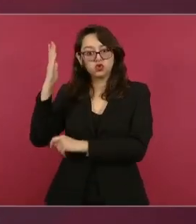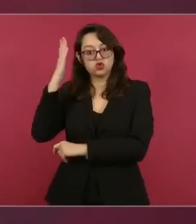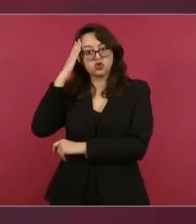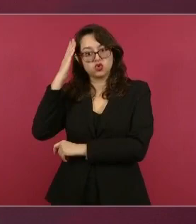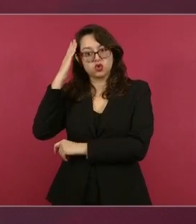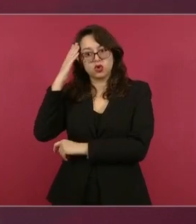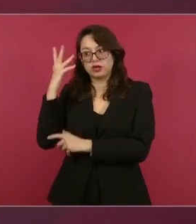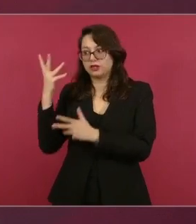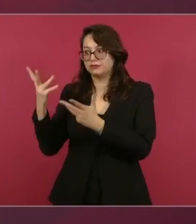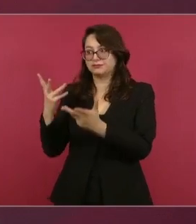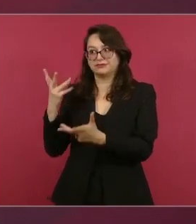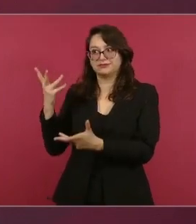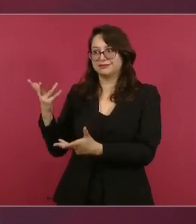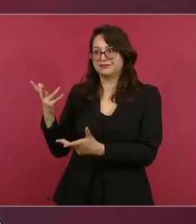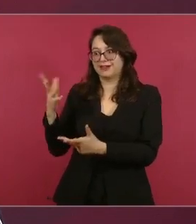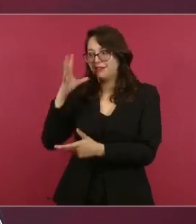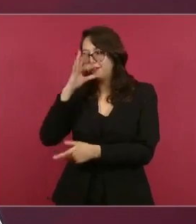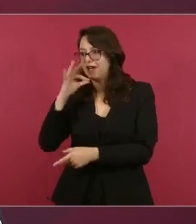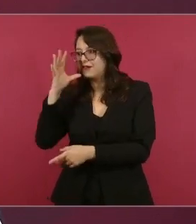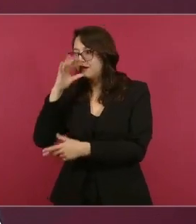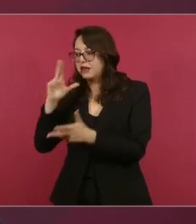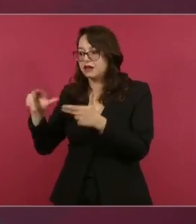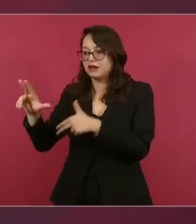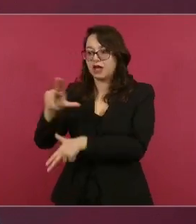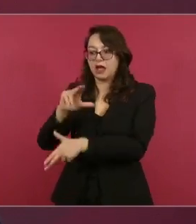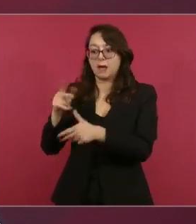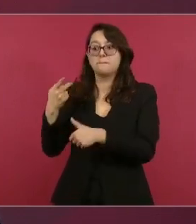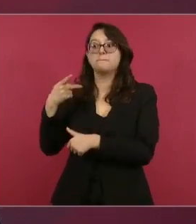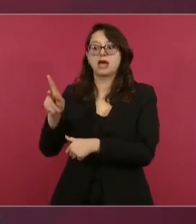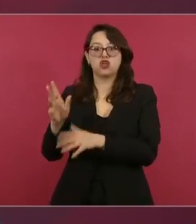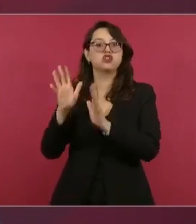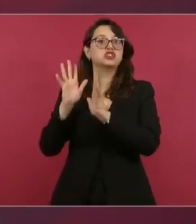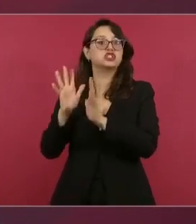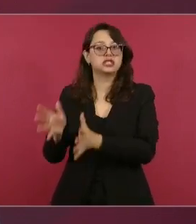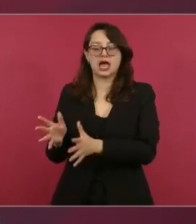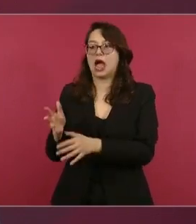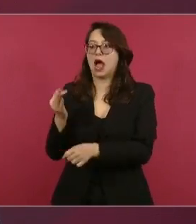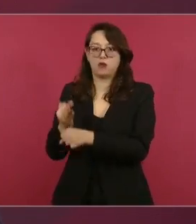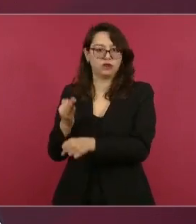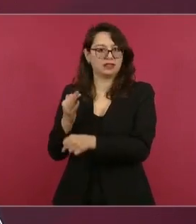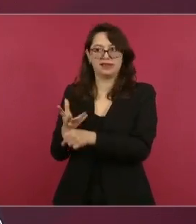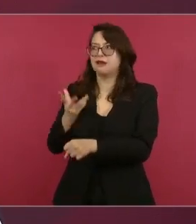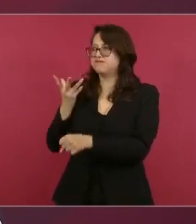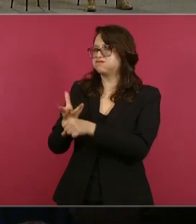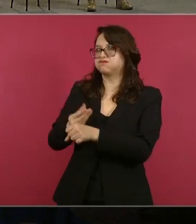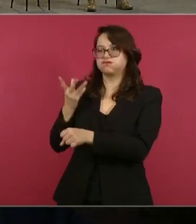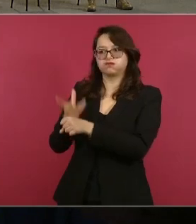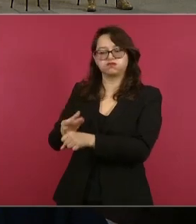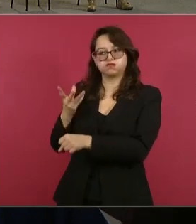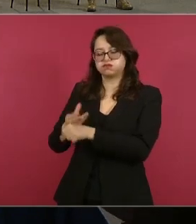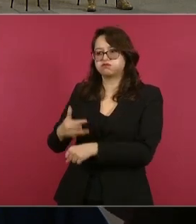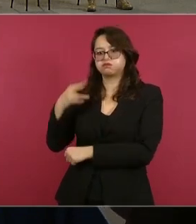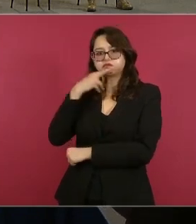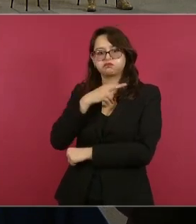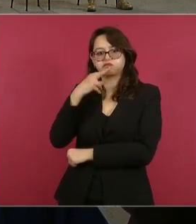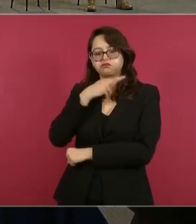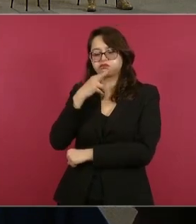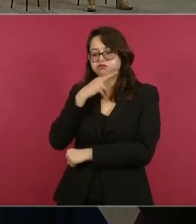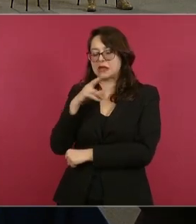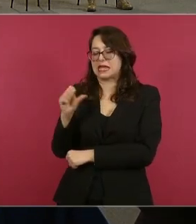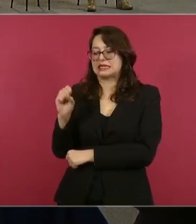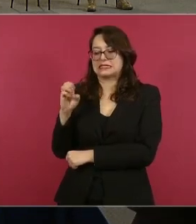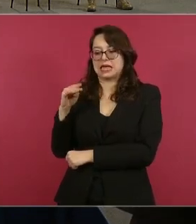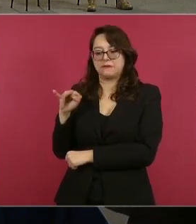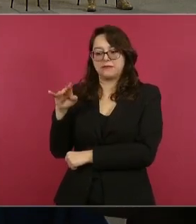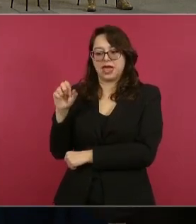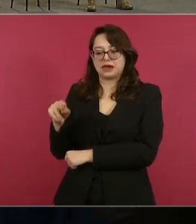ciclón acabó con todo eso, pero ya se llevó el equipo, ya CENIAM se encargó de eso, y CENIAM es el que tiene el control